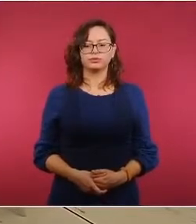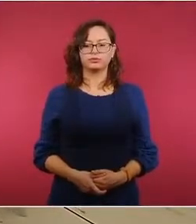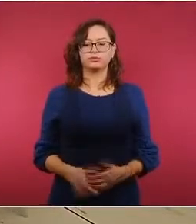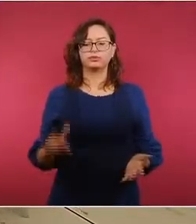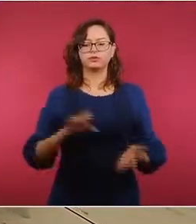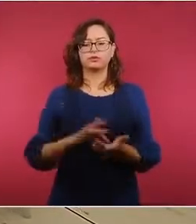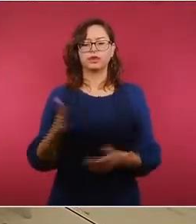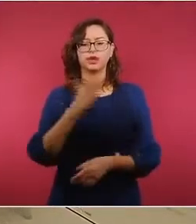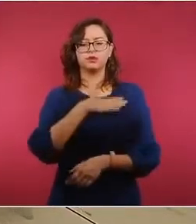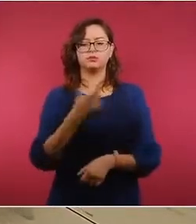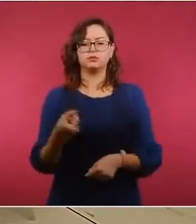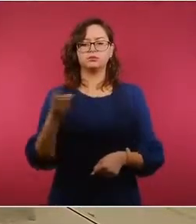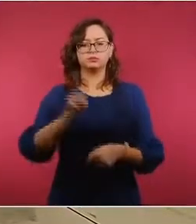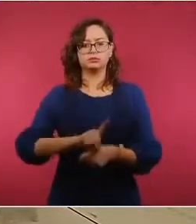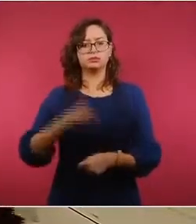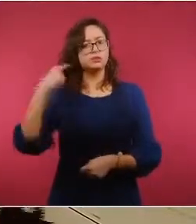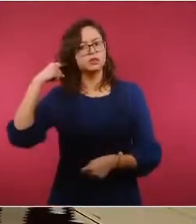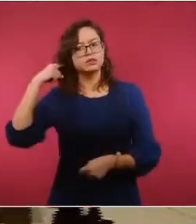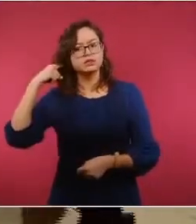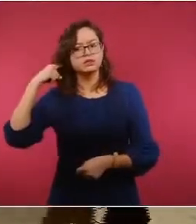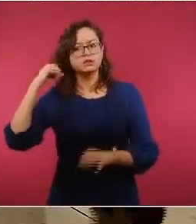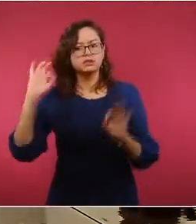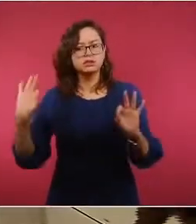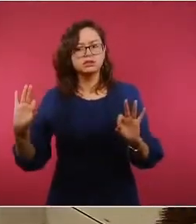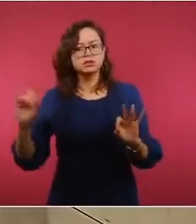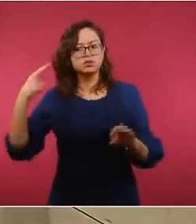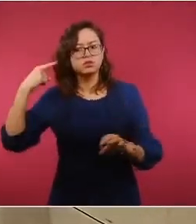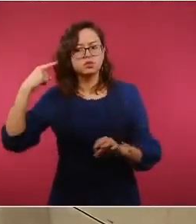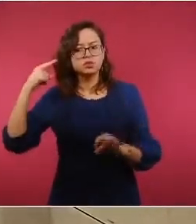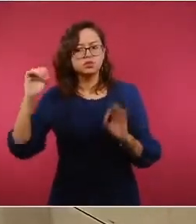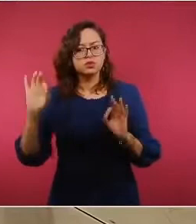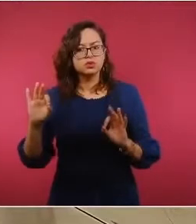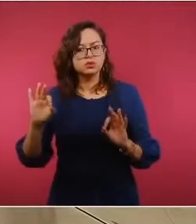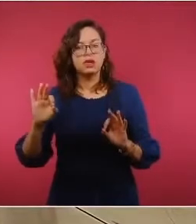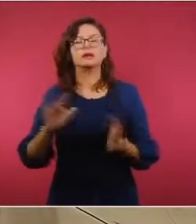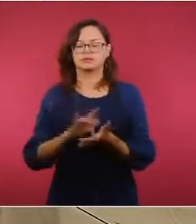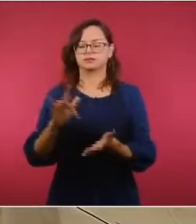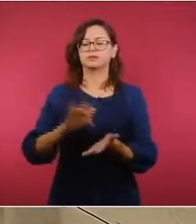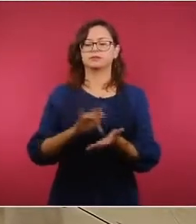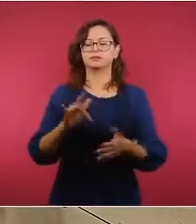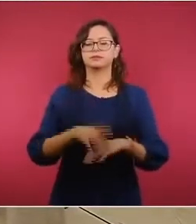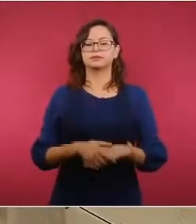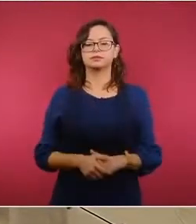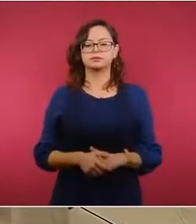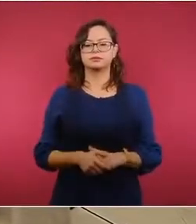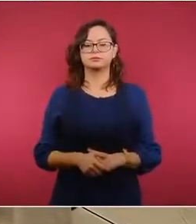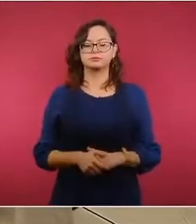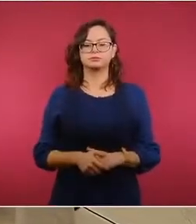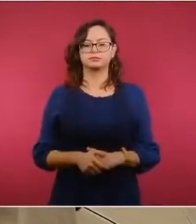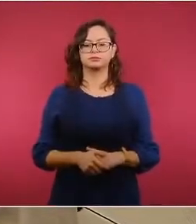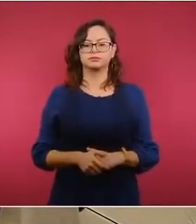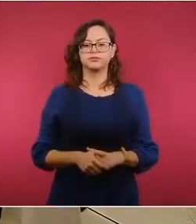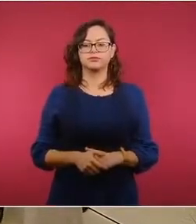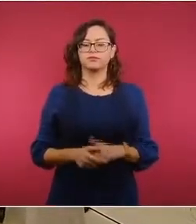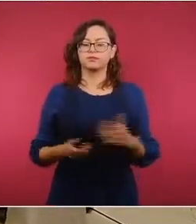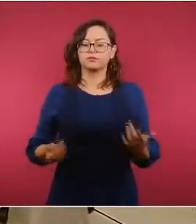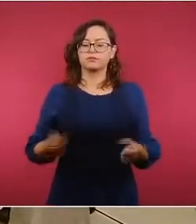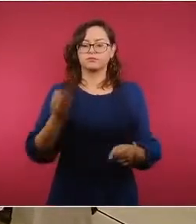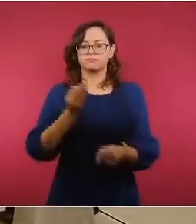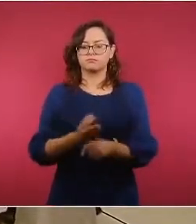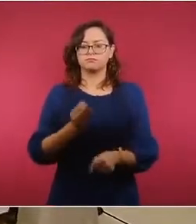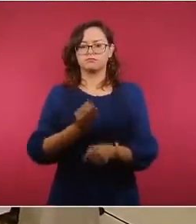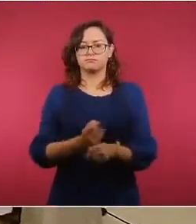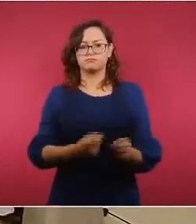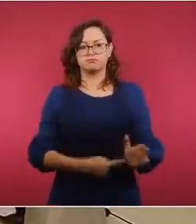Gracias, buenos días. ¿Sí se escucha? Sí, gracias. Saber si aparte de este primer adelanto que se da, hay